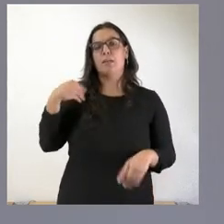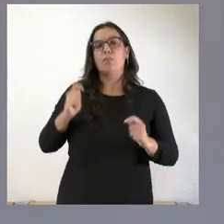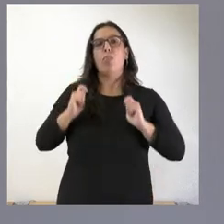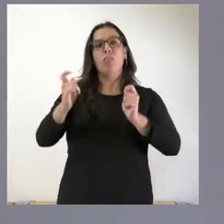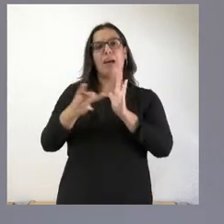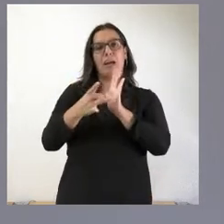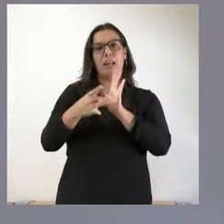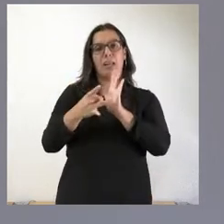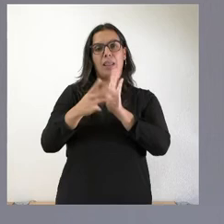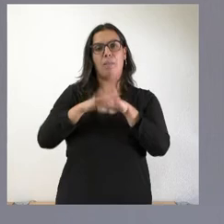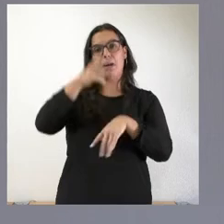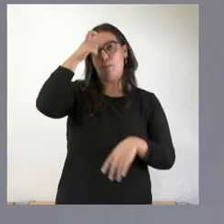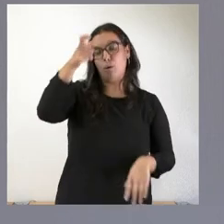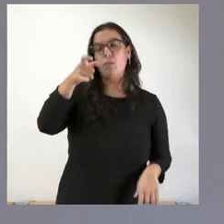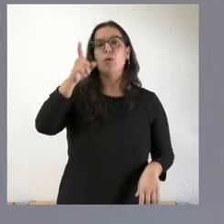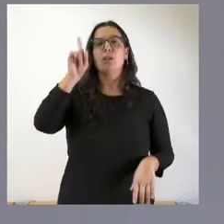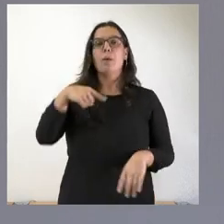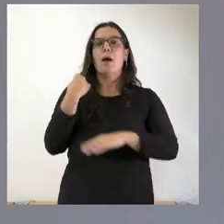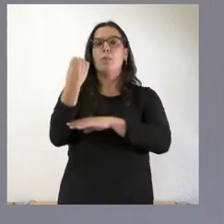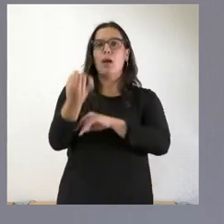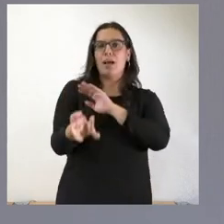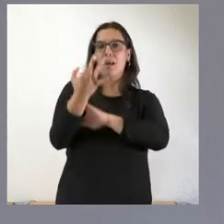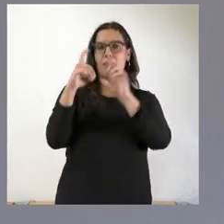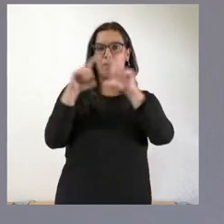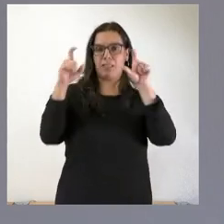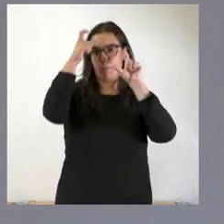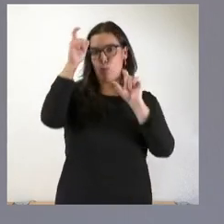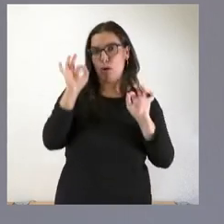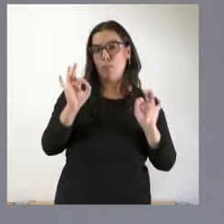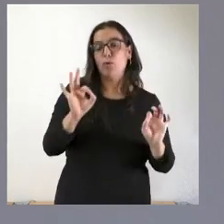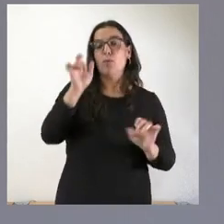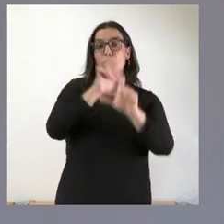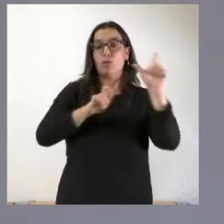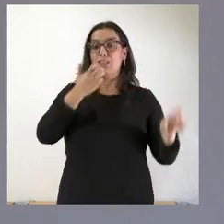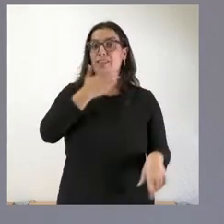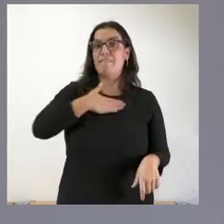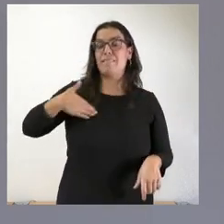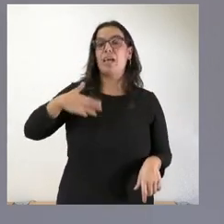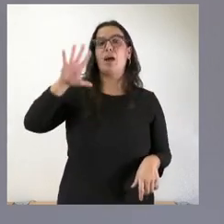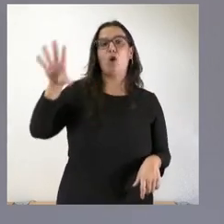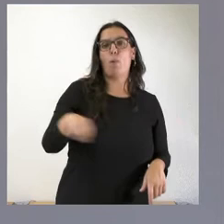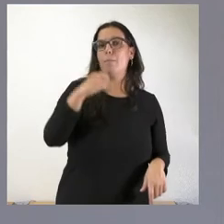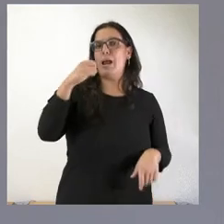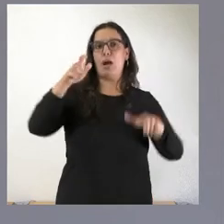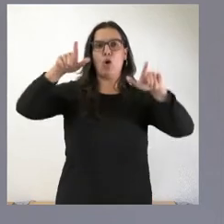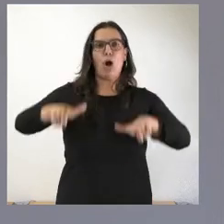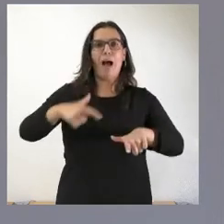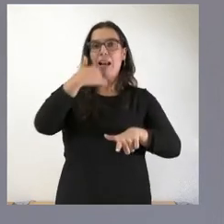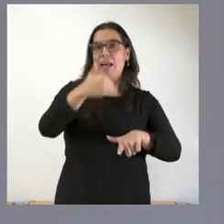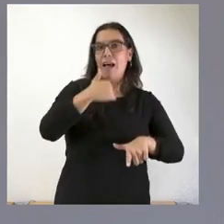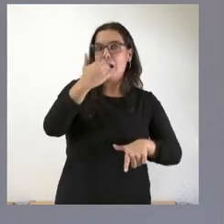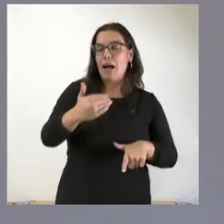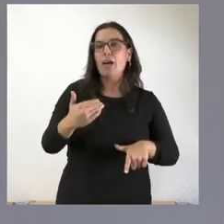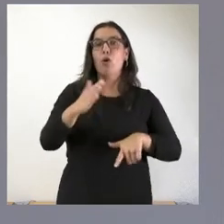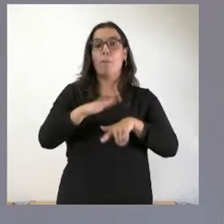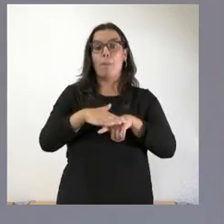rural, el apoyo al emprendimiento en el mundo rural. Los emprendedores que quieran adquirir un bien inmueble en el mundo rural destinado a la actividad